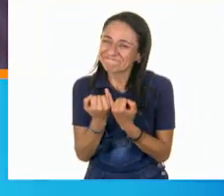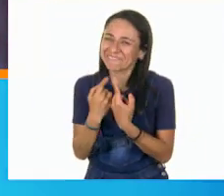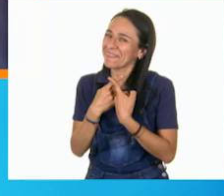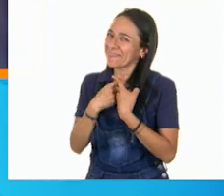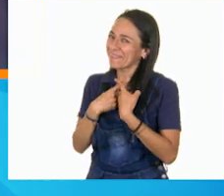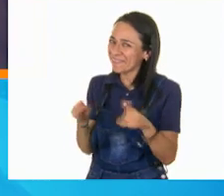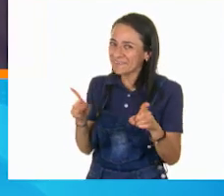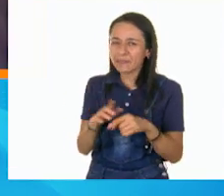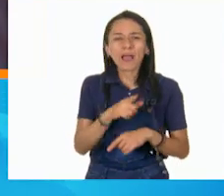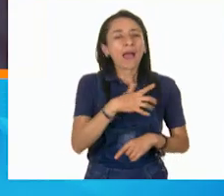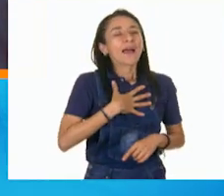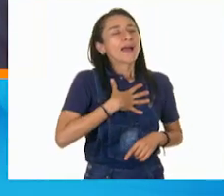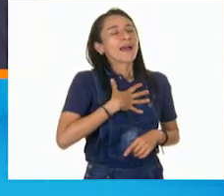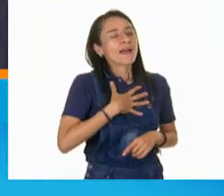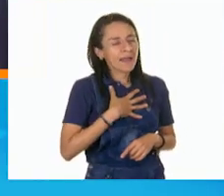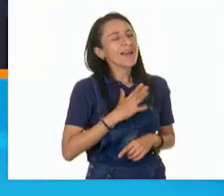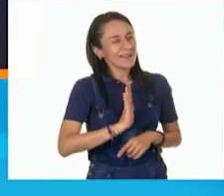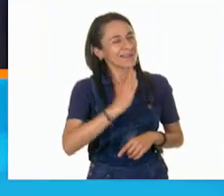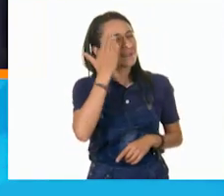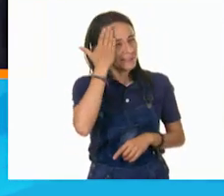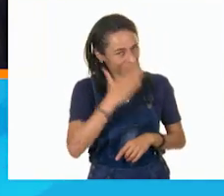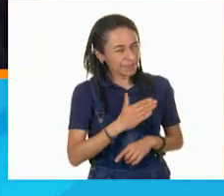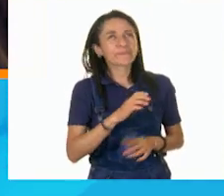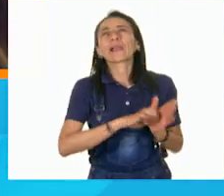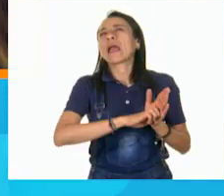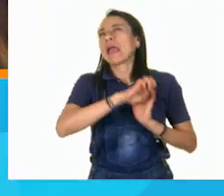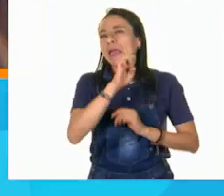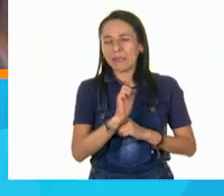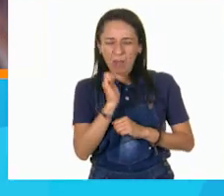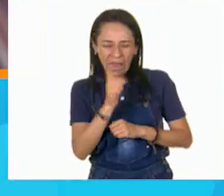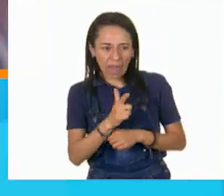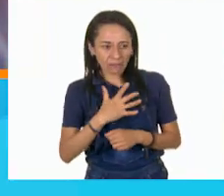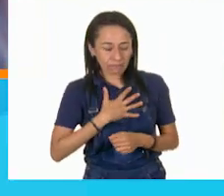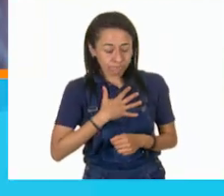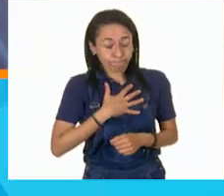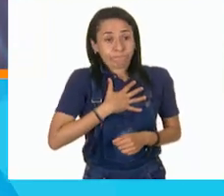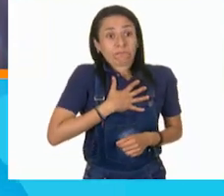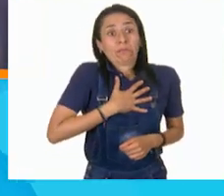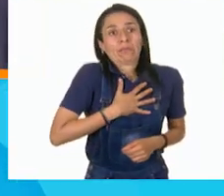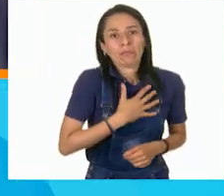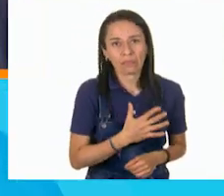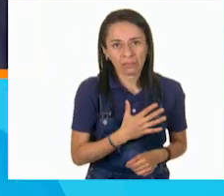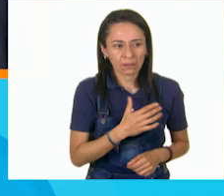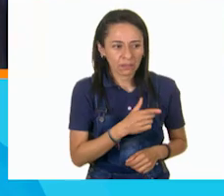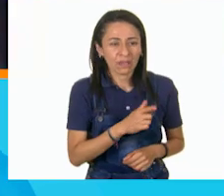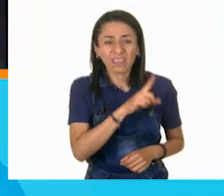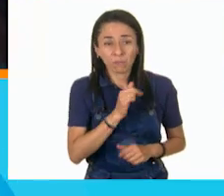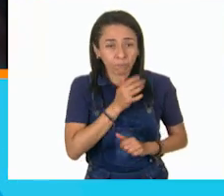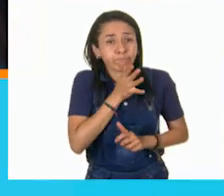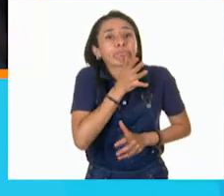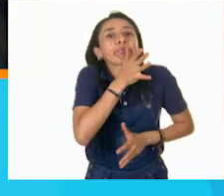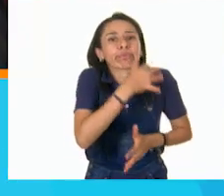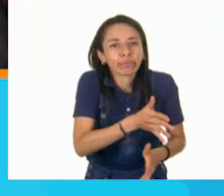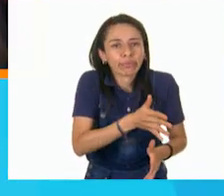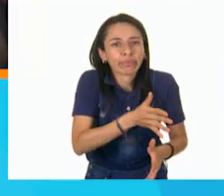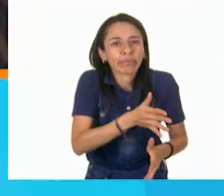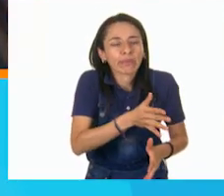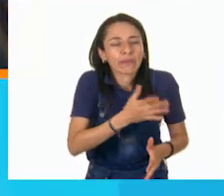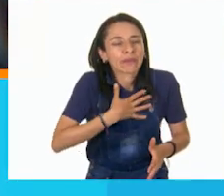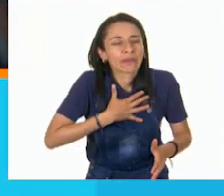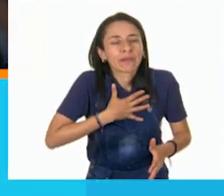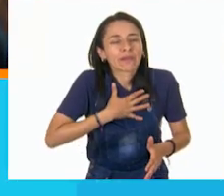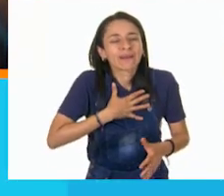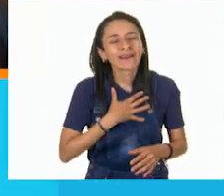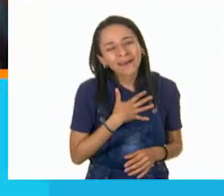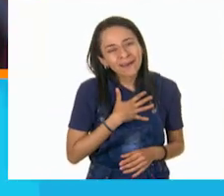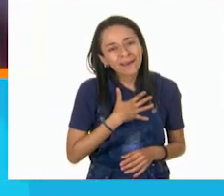Alivio sí sé lo que es. Cuando siento asco por algo y vomito, siento alivio. Si salgo tarde